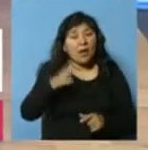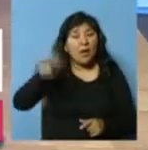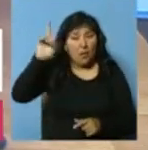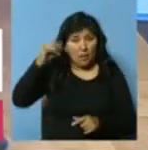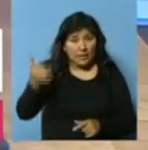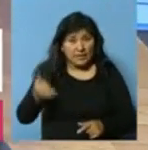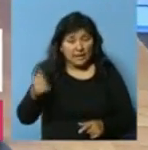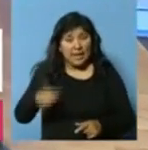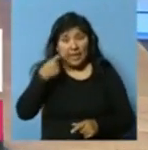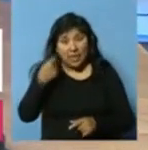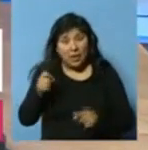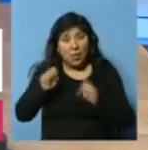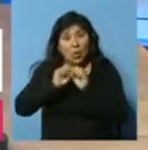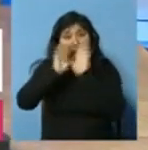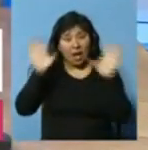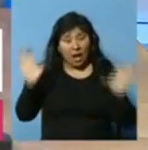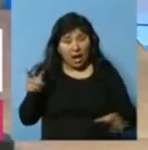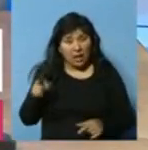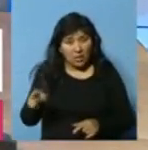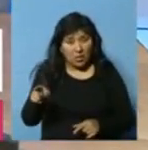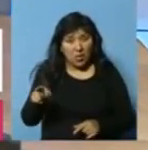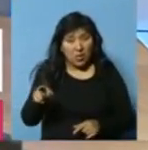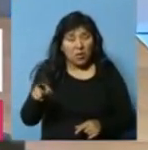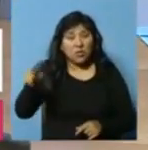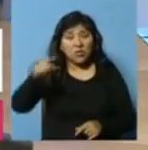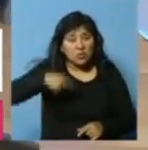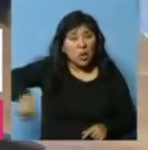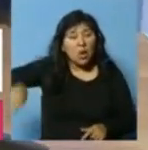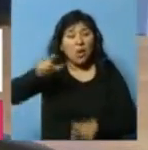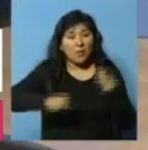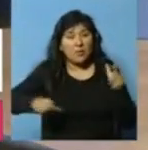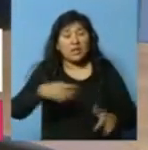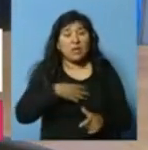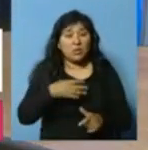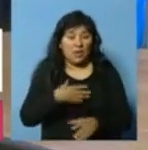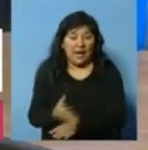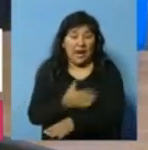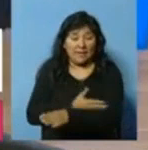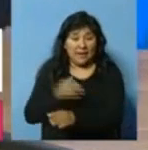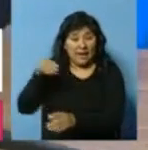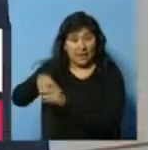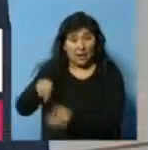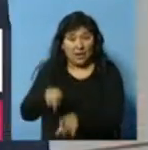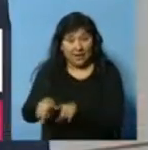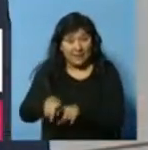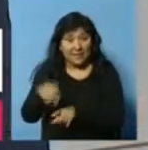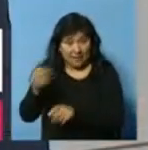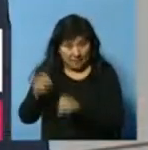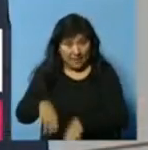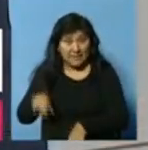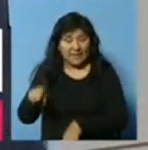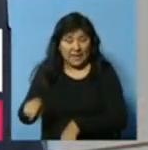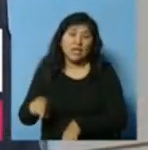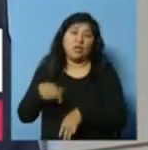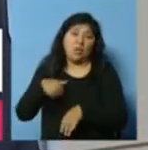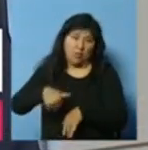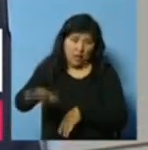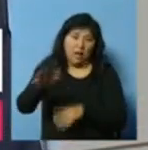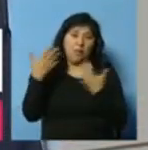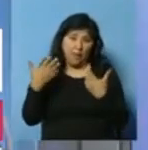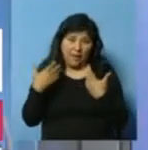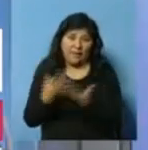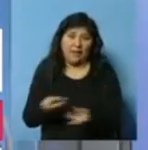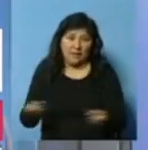claramente los institutos todos los chicos que empezaron carreras antes de ahora lo van a poder terminar aún